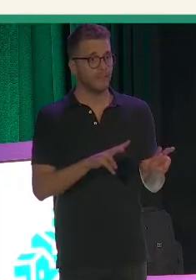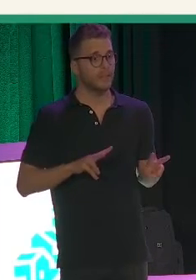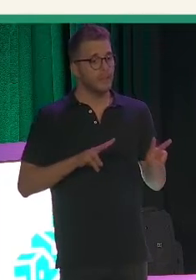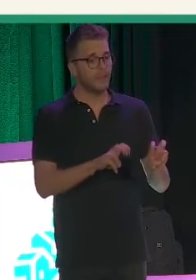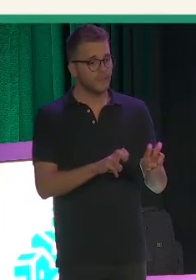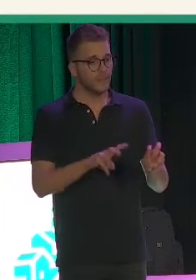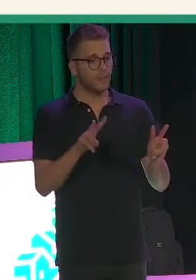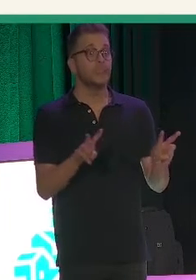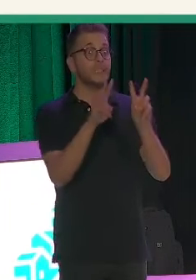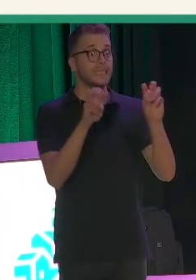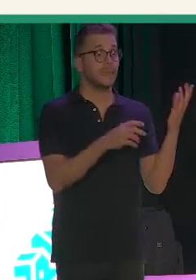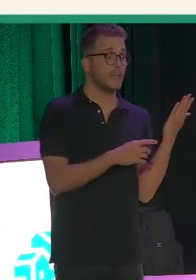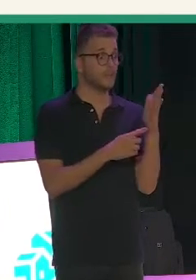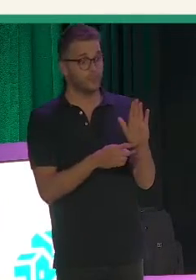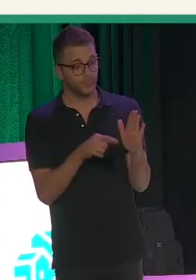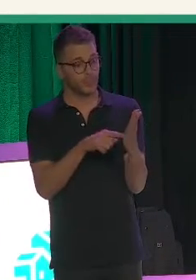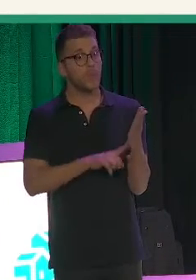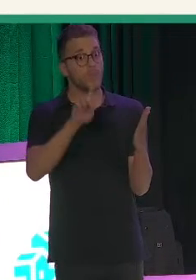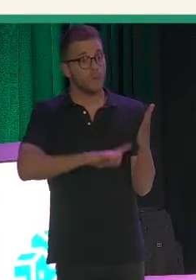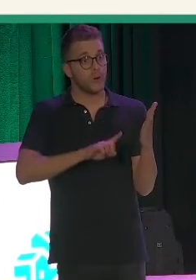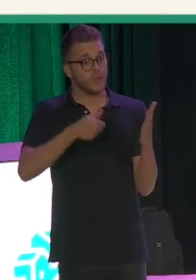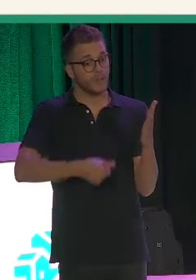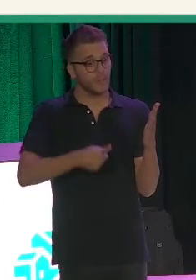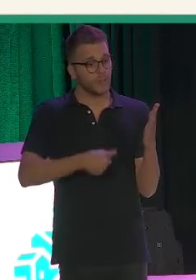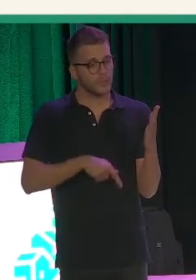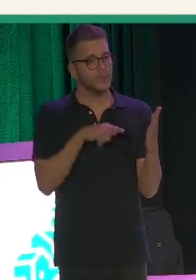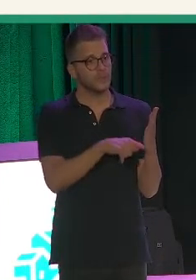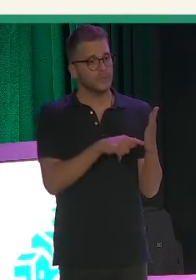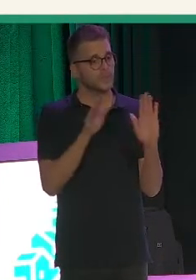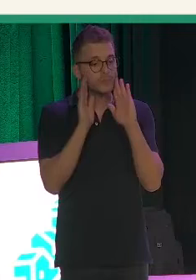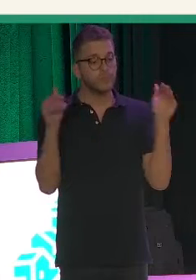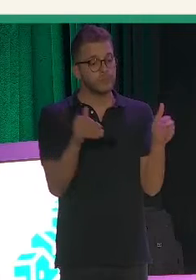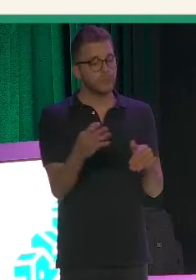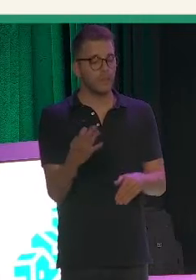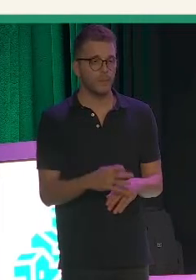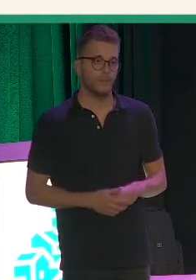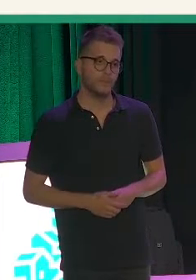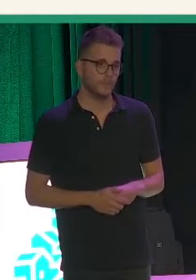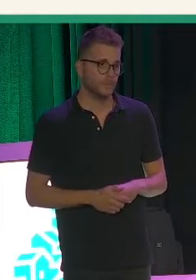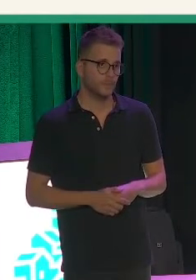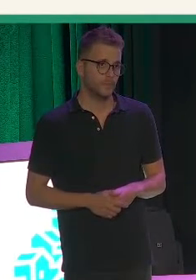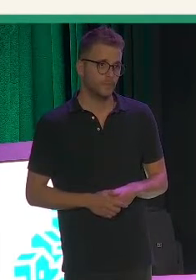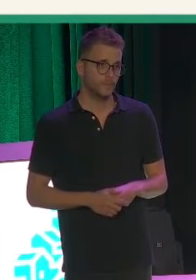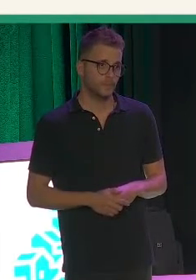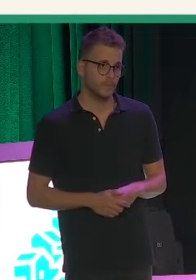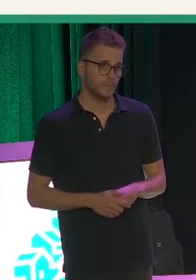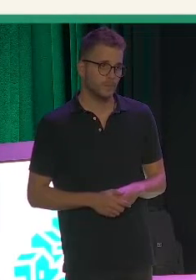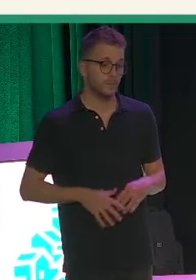mesa de este gravísimo problema. Y el medio rural pide